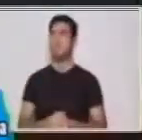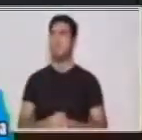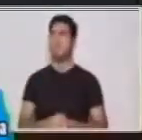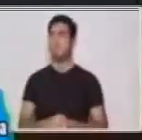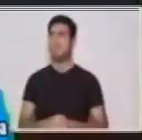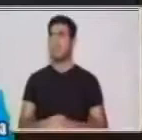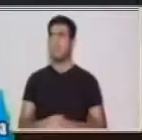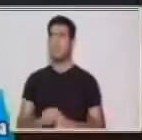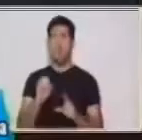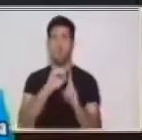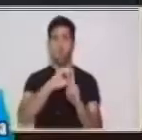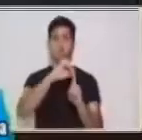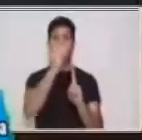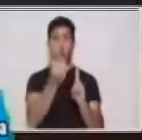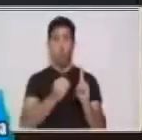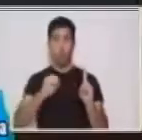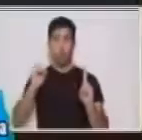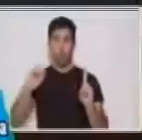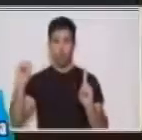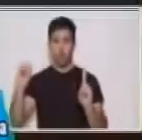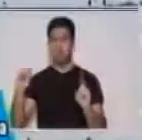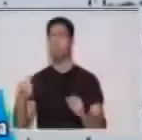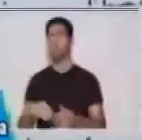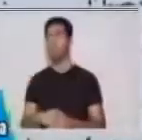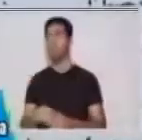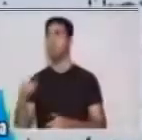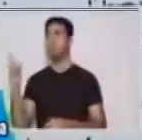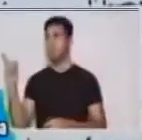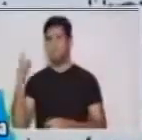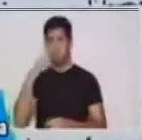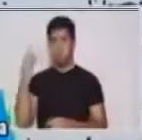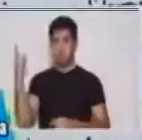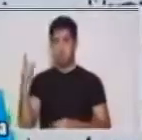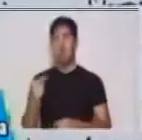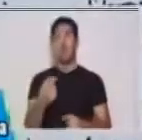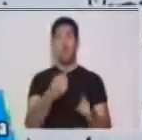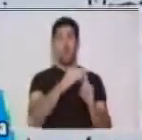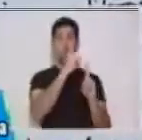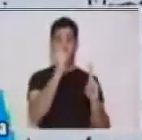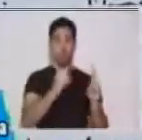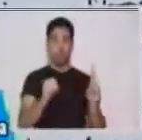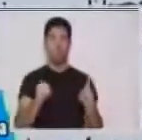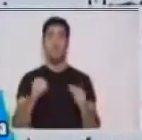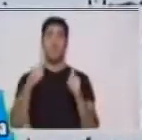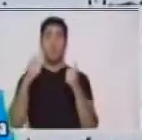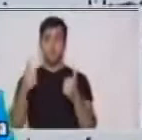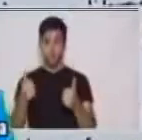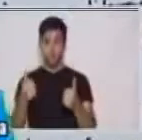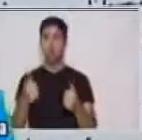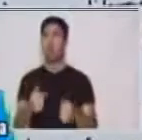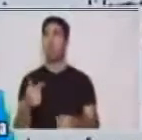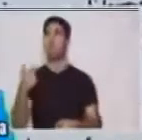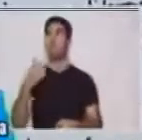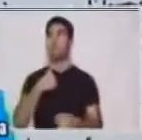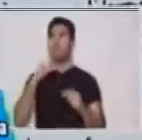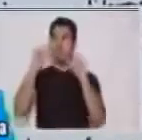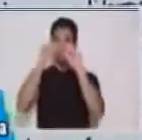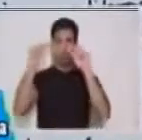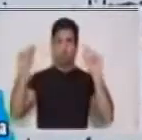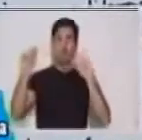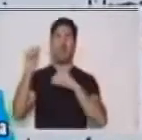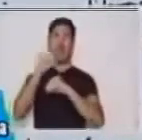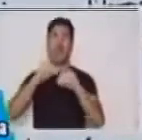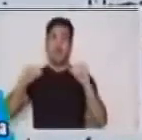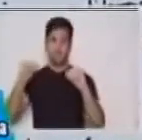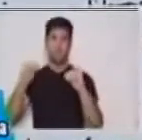dice, la buena ortografía. Si se dan cuenta, ya cambié el título, pero mi idea principal siempre